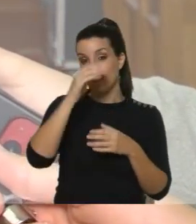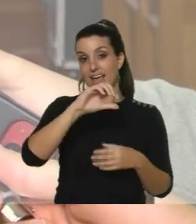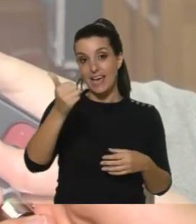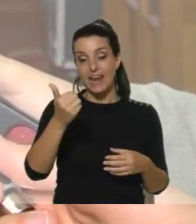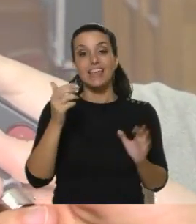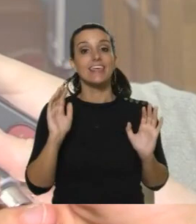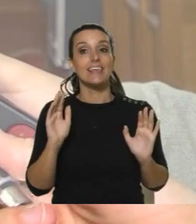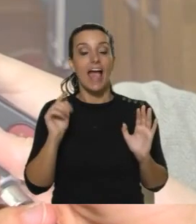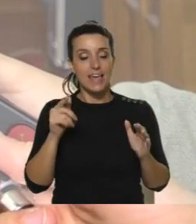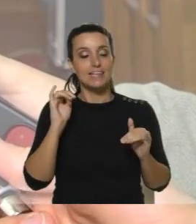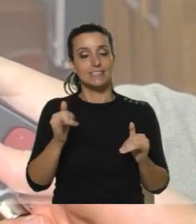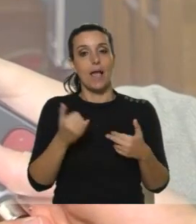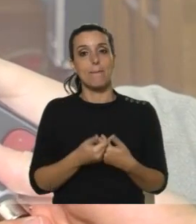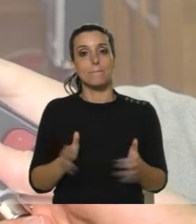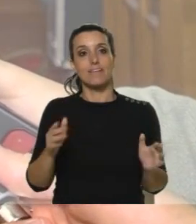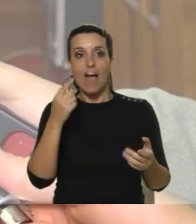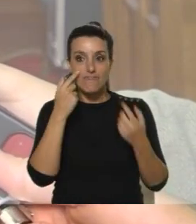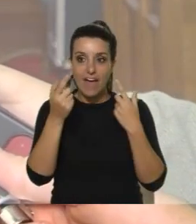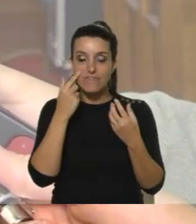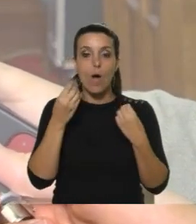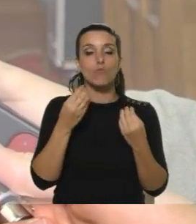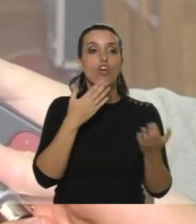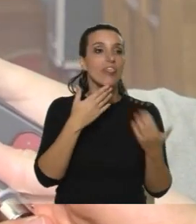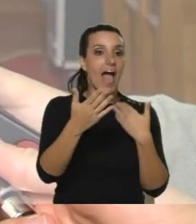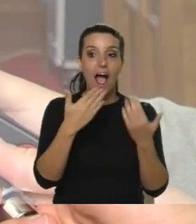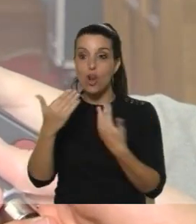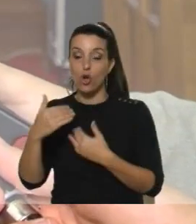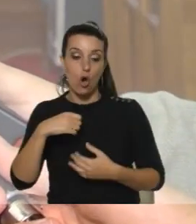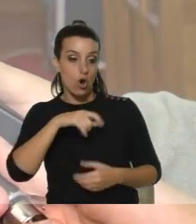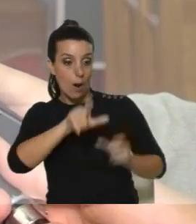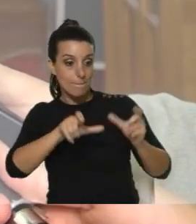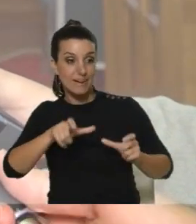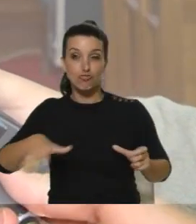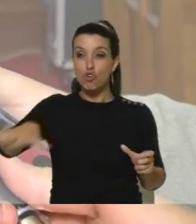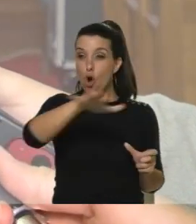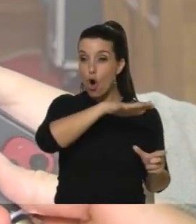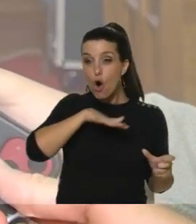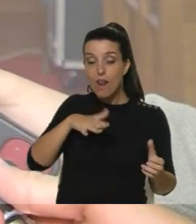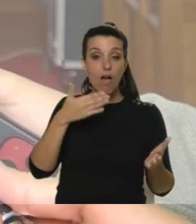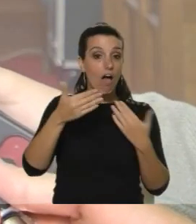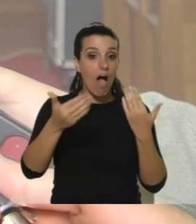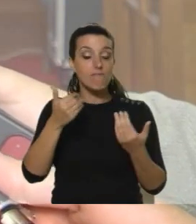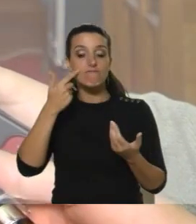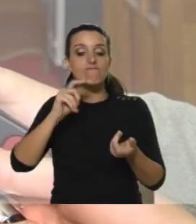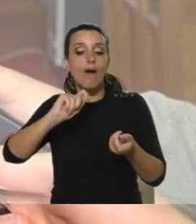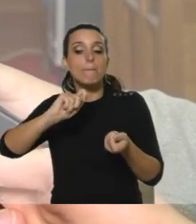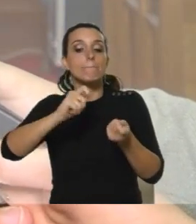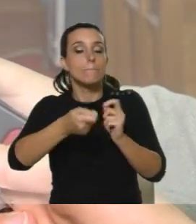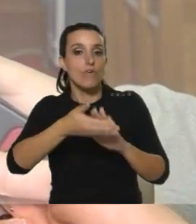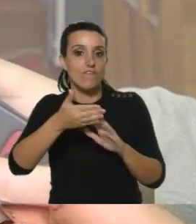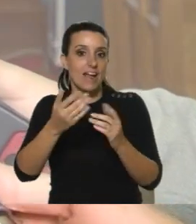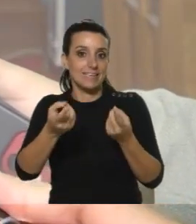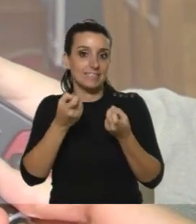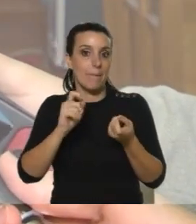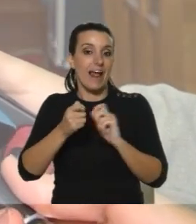y ahí sí este ver con mucho diálogo con la sociedad avanzar en en las modificaciones que sean